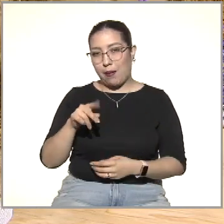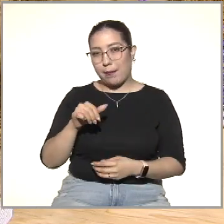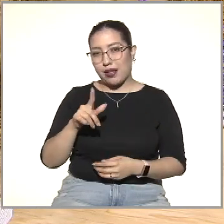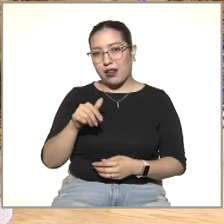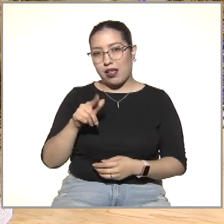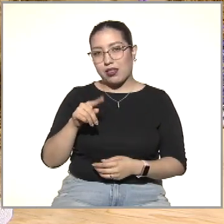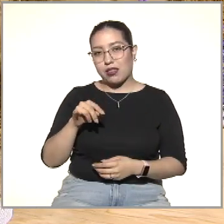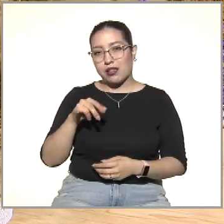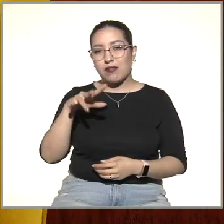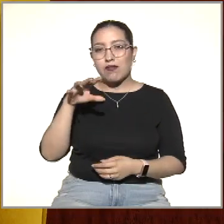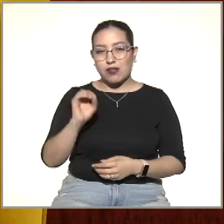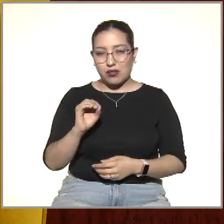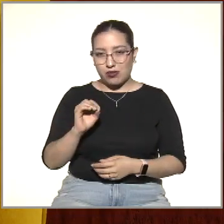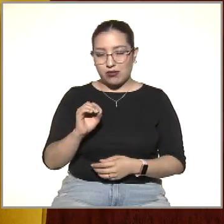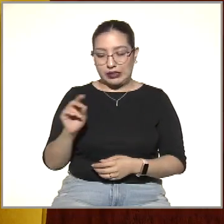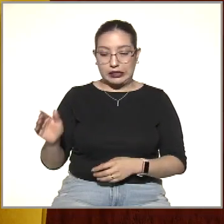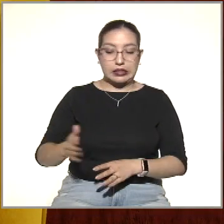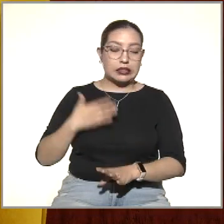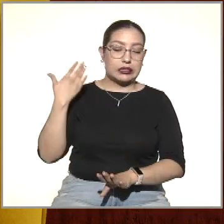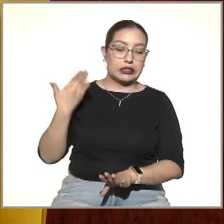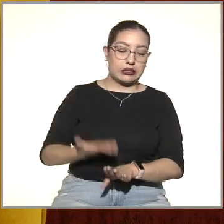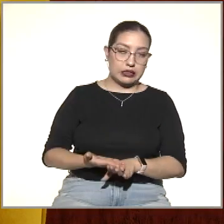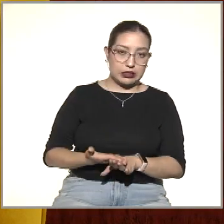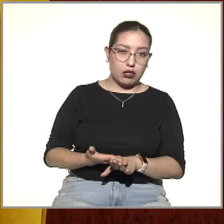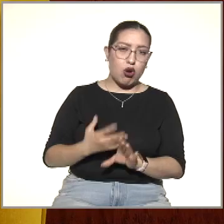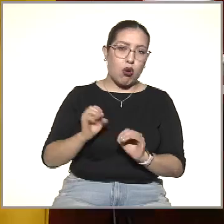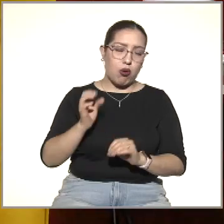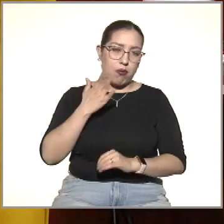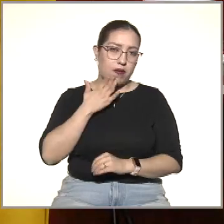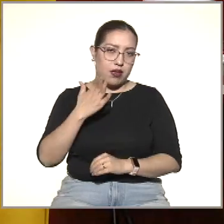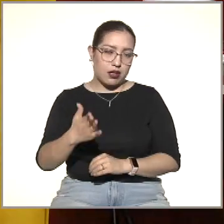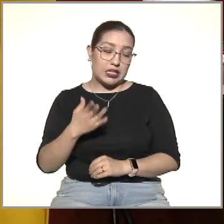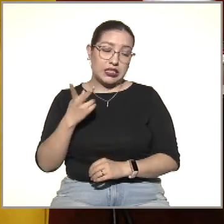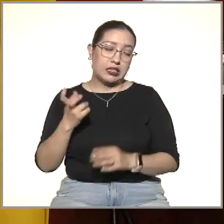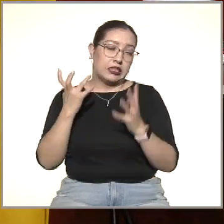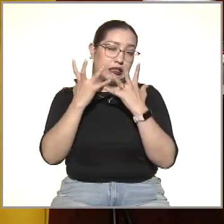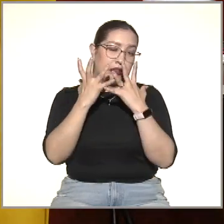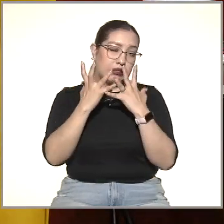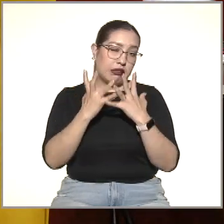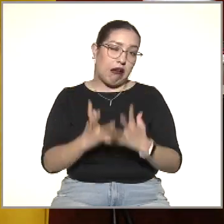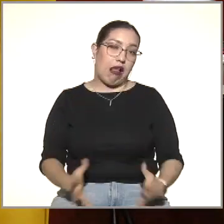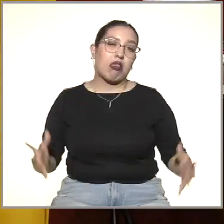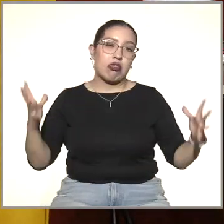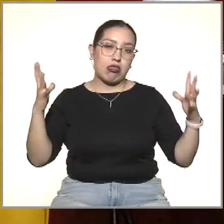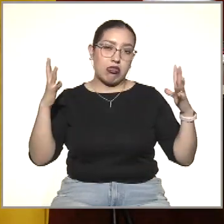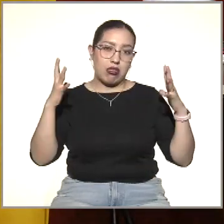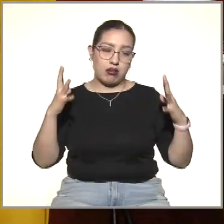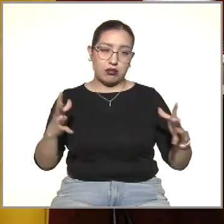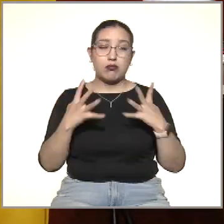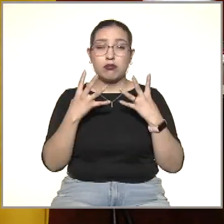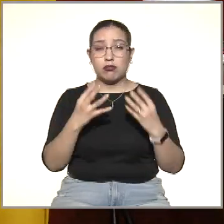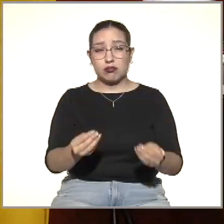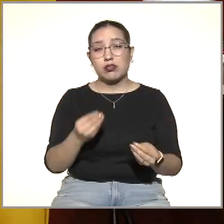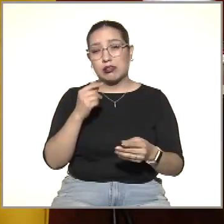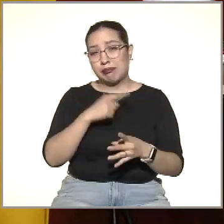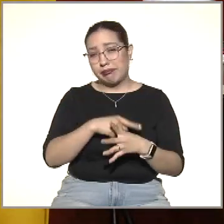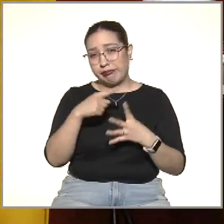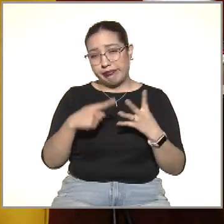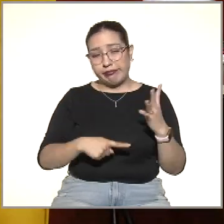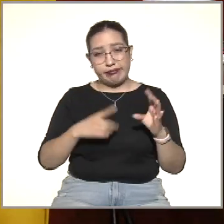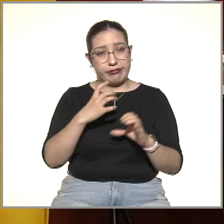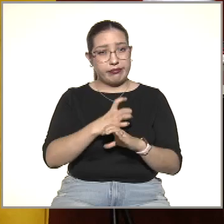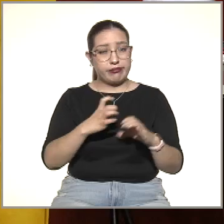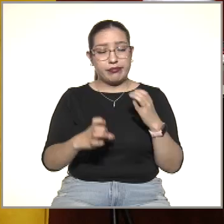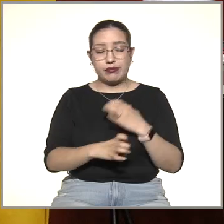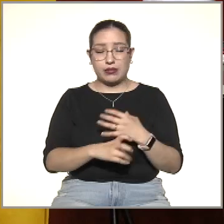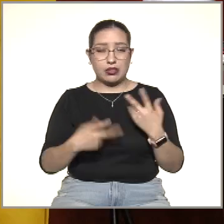palabras es tan inmenso, es tan grande la cantidad de matices que puede interpretar una